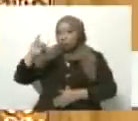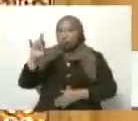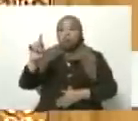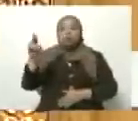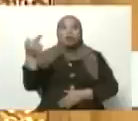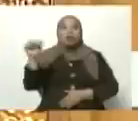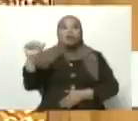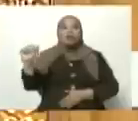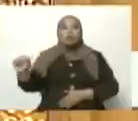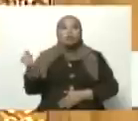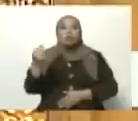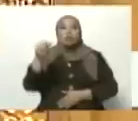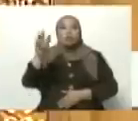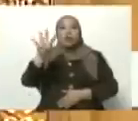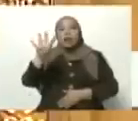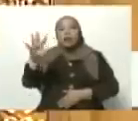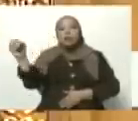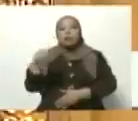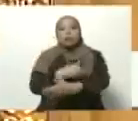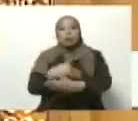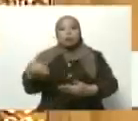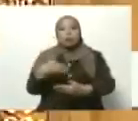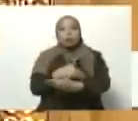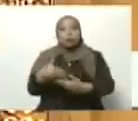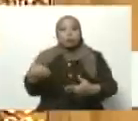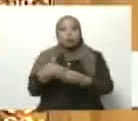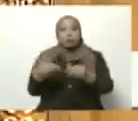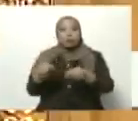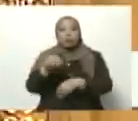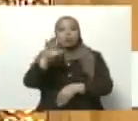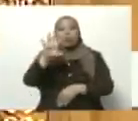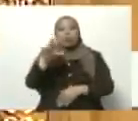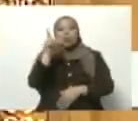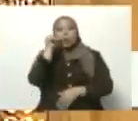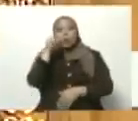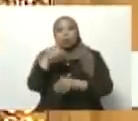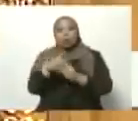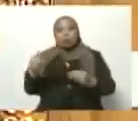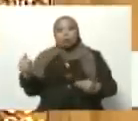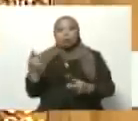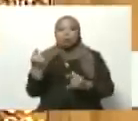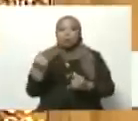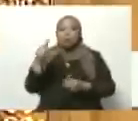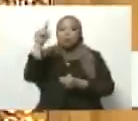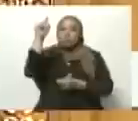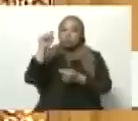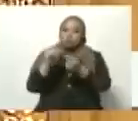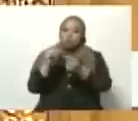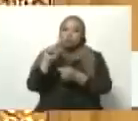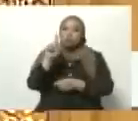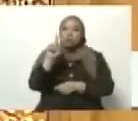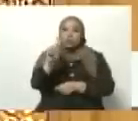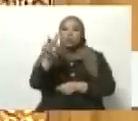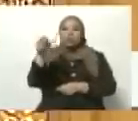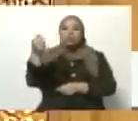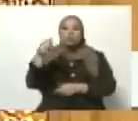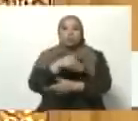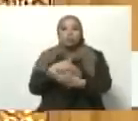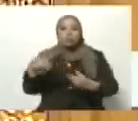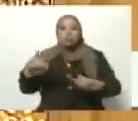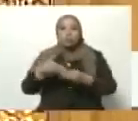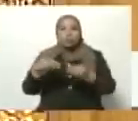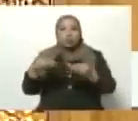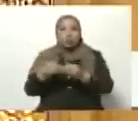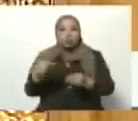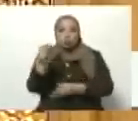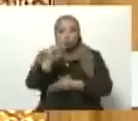que el contrato eran $500 millones con 5.000 hombres. Y ellos prefirieron la vía más barata, que era la de Goudreau, que era $212 millones. Por eso no le